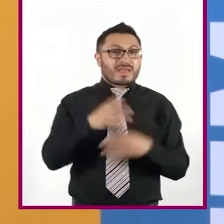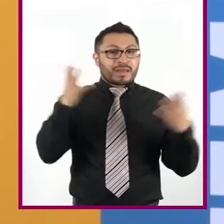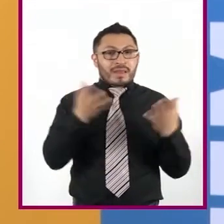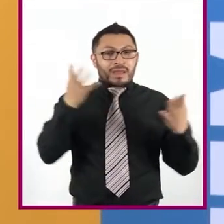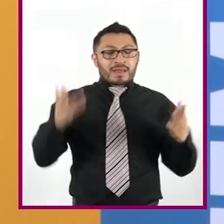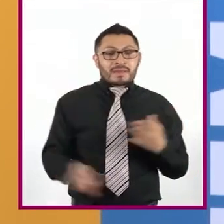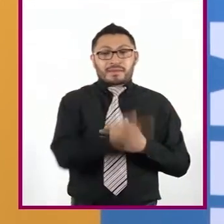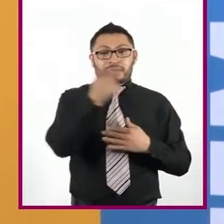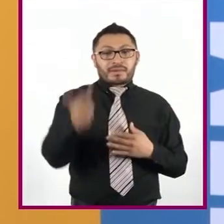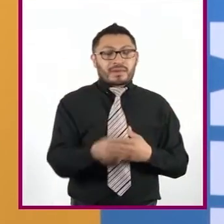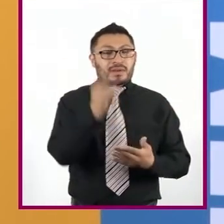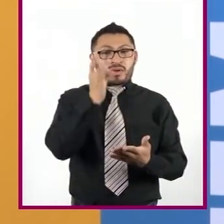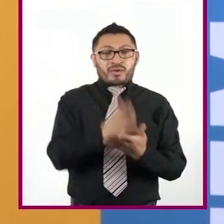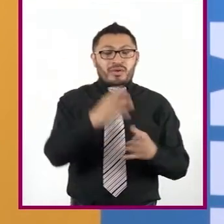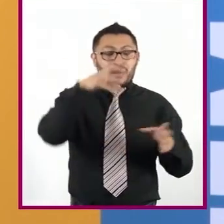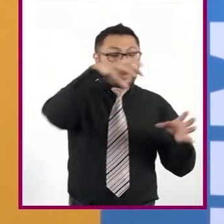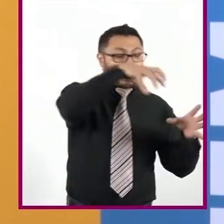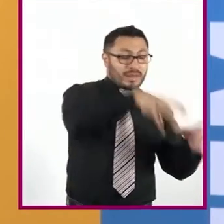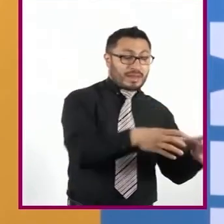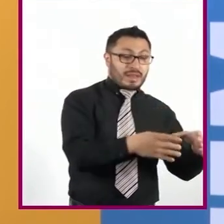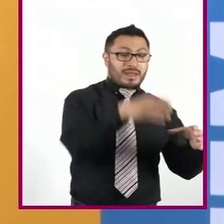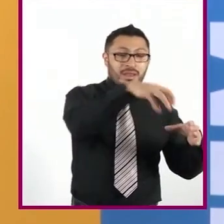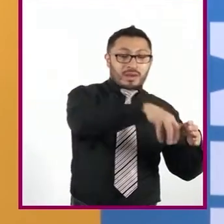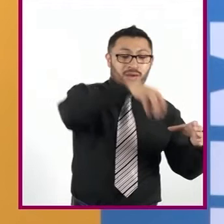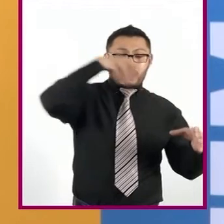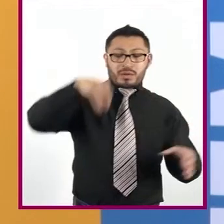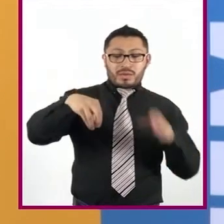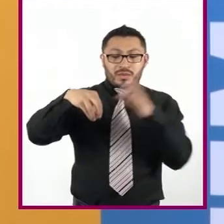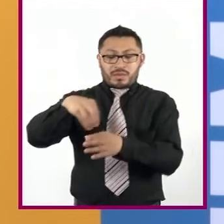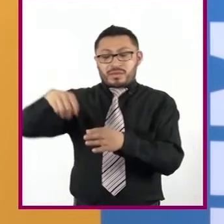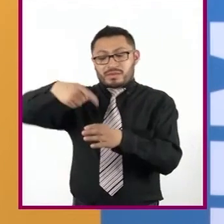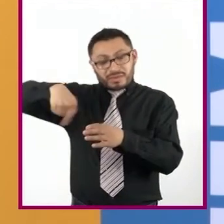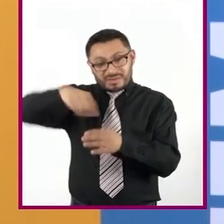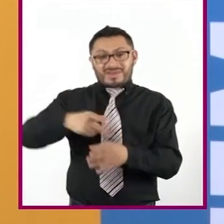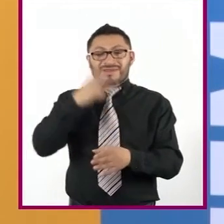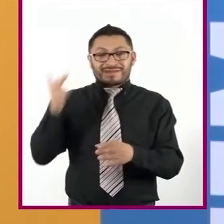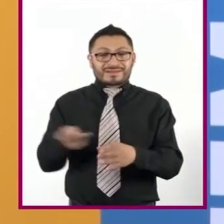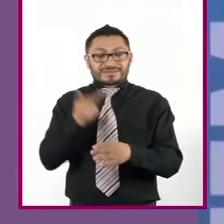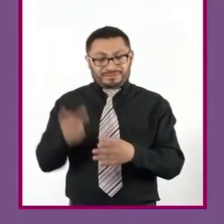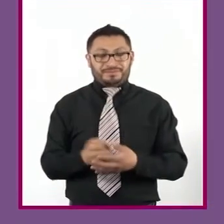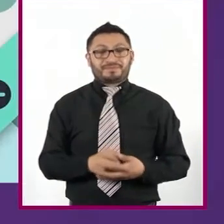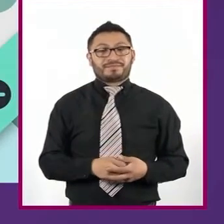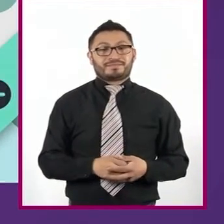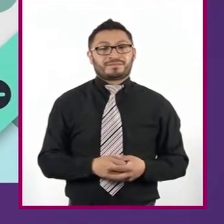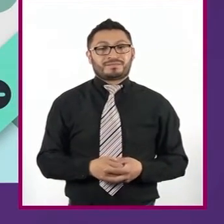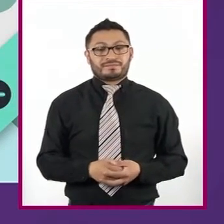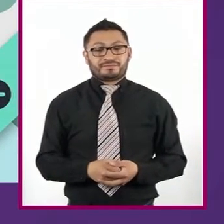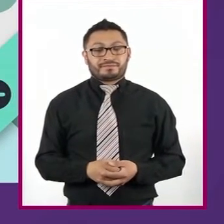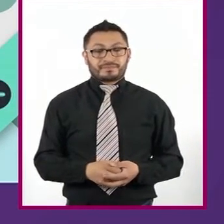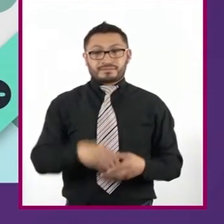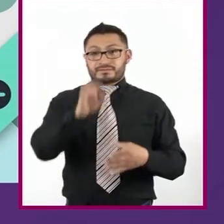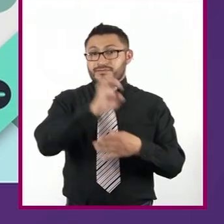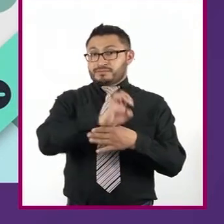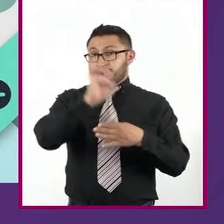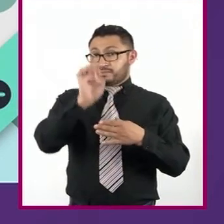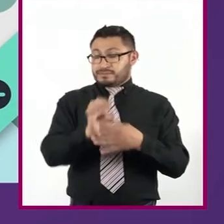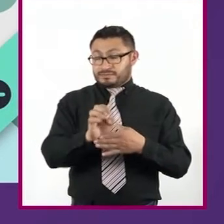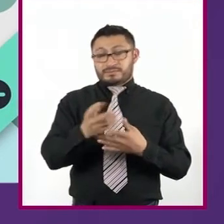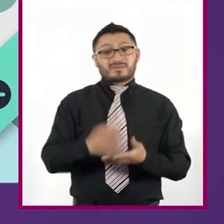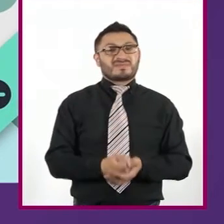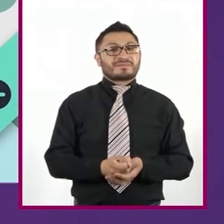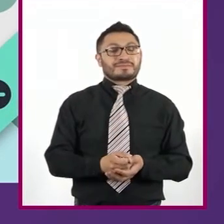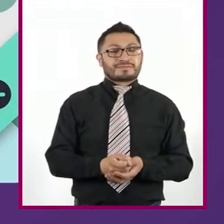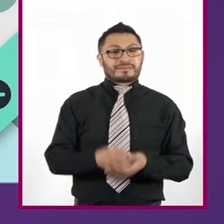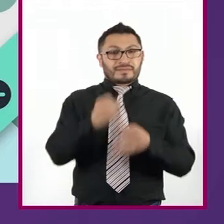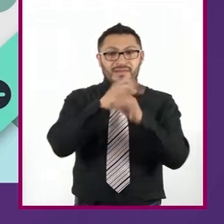encuesta solo a una parte de la población, es decir, a una muestra de ella. En este caso, los datos